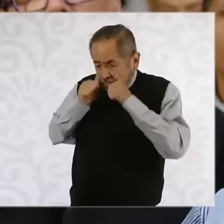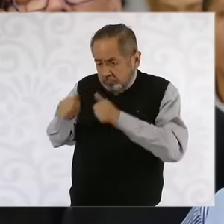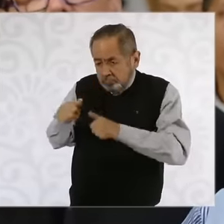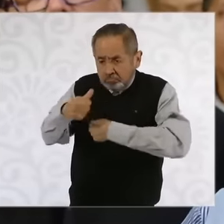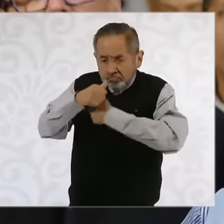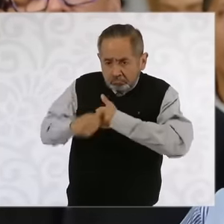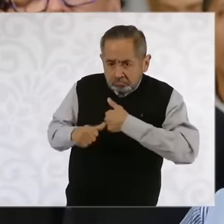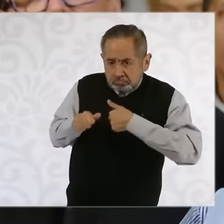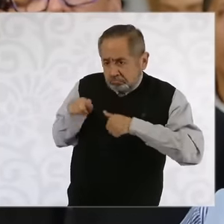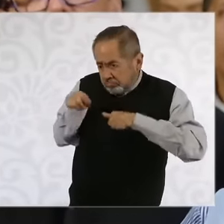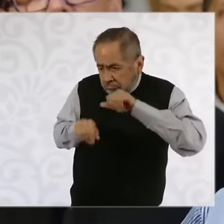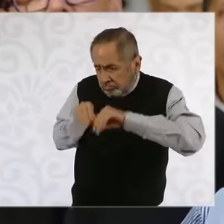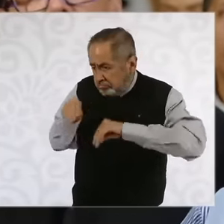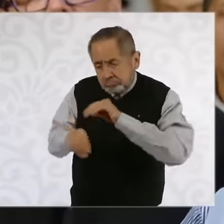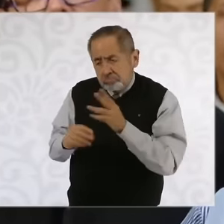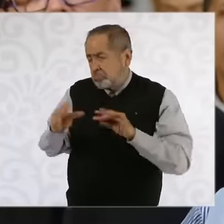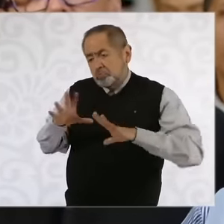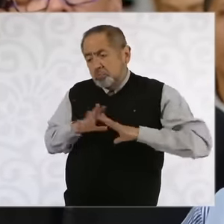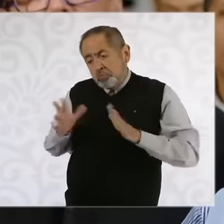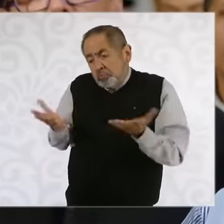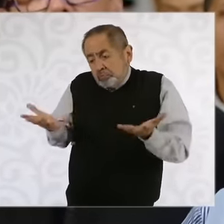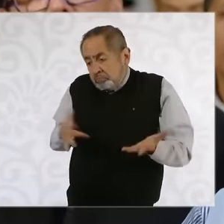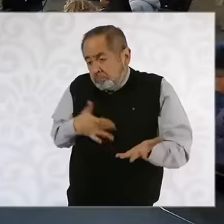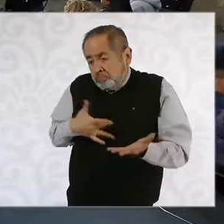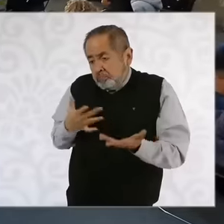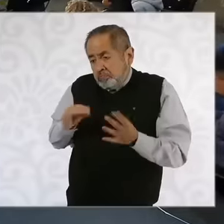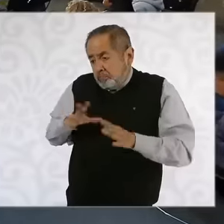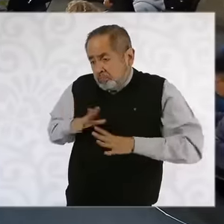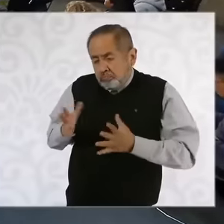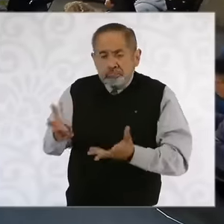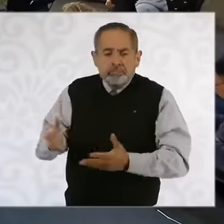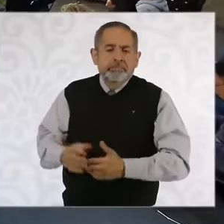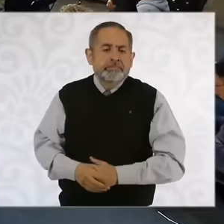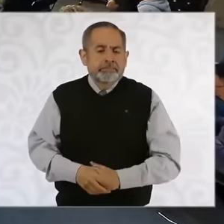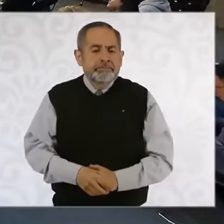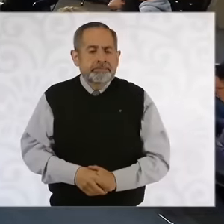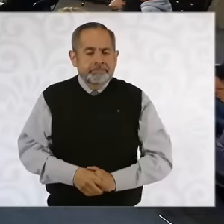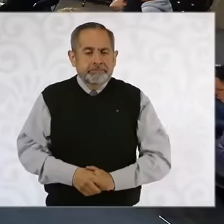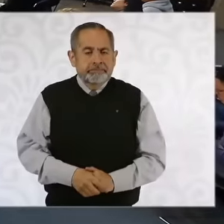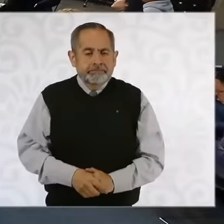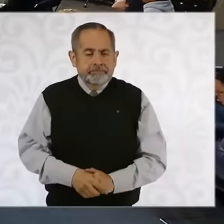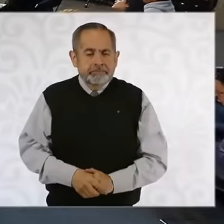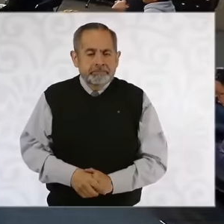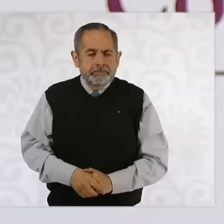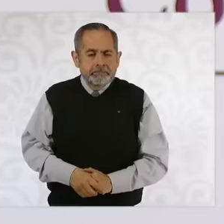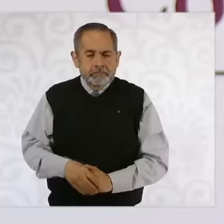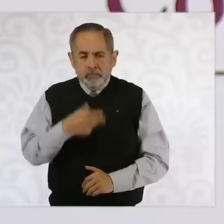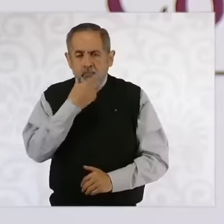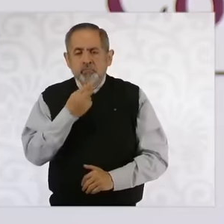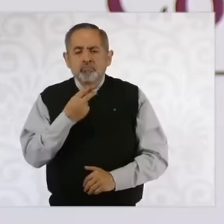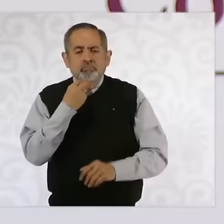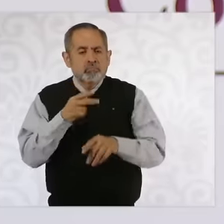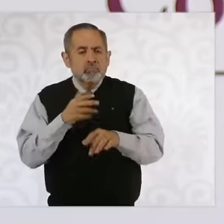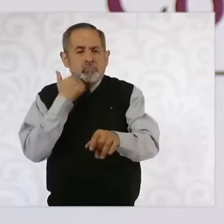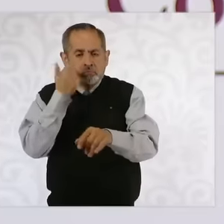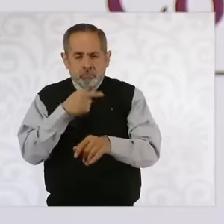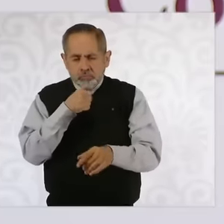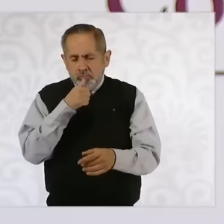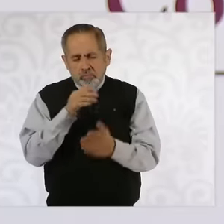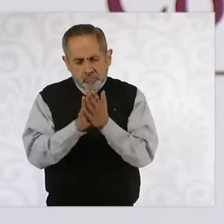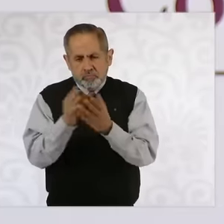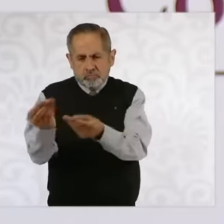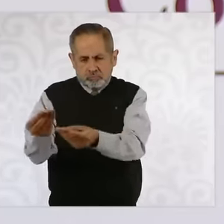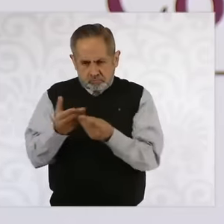practique, médicos que practiquen este tipo de operación. Sí, bueno, yo quisiera comentarle primero que nos haga llegar el